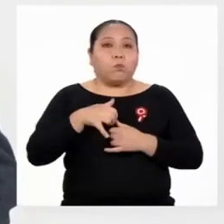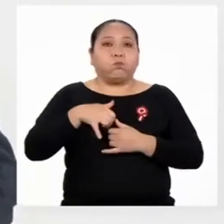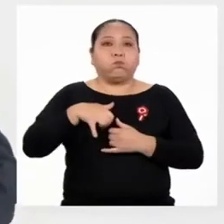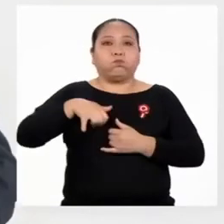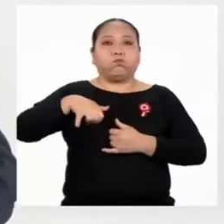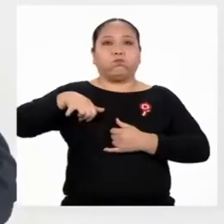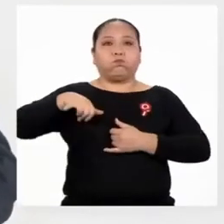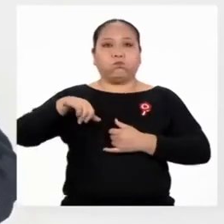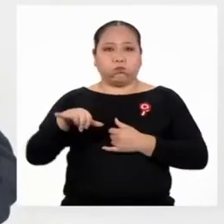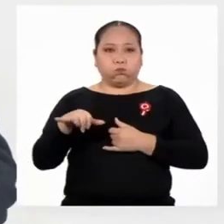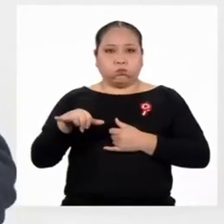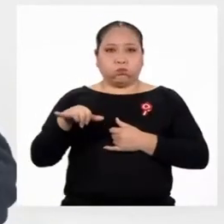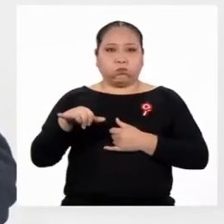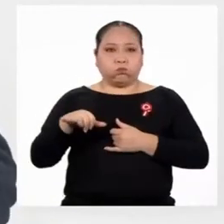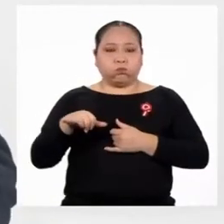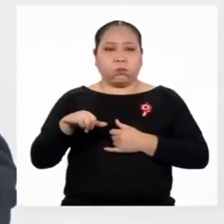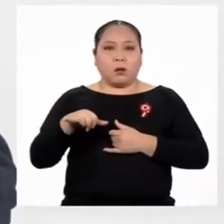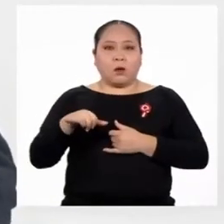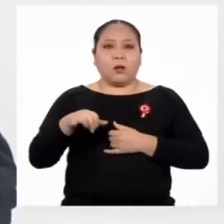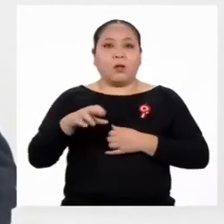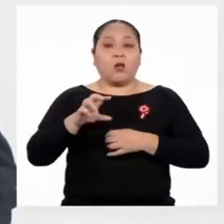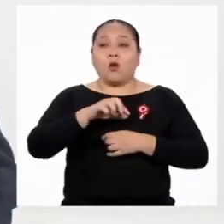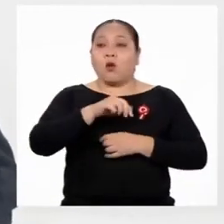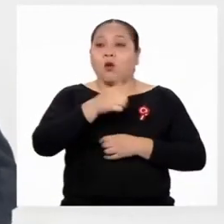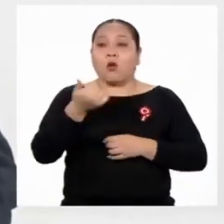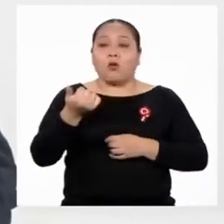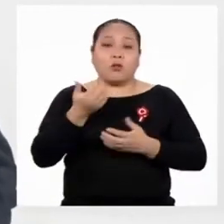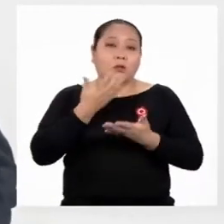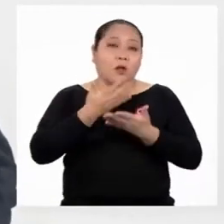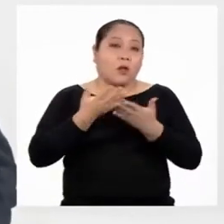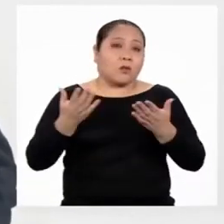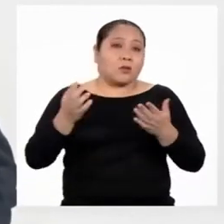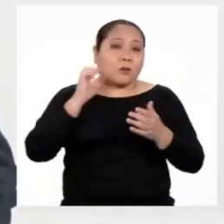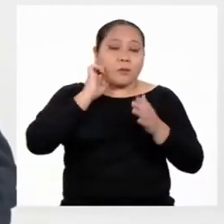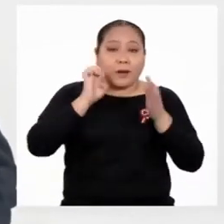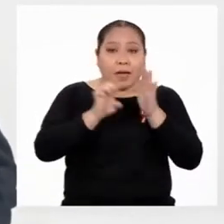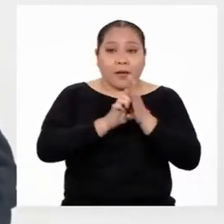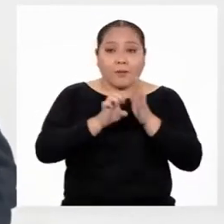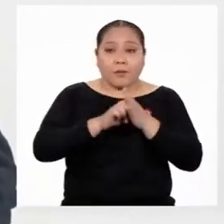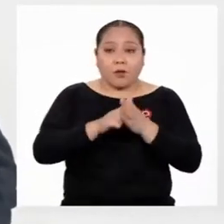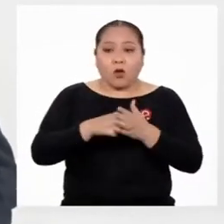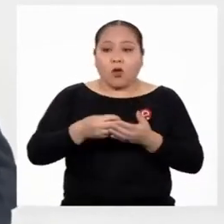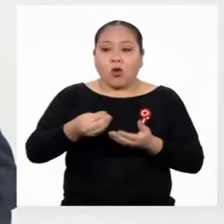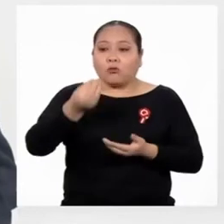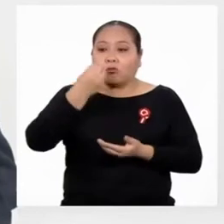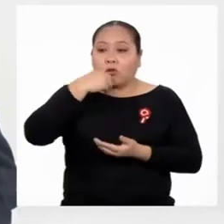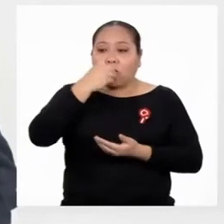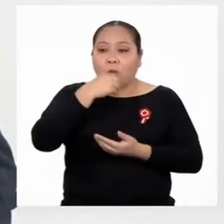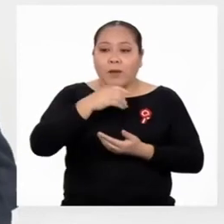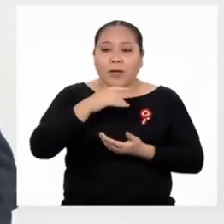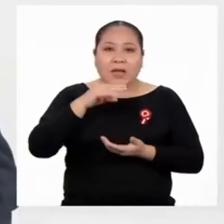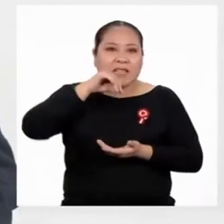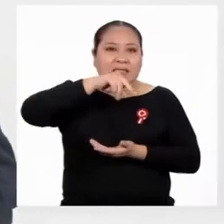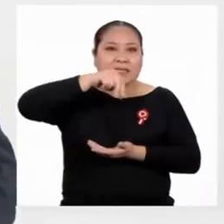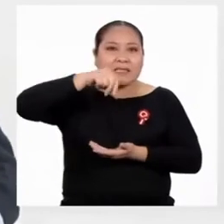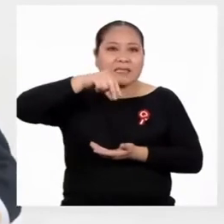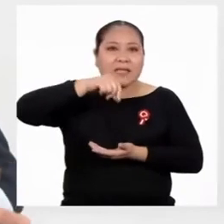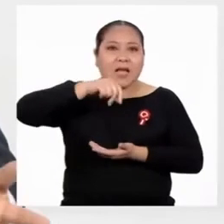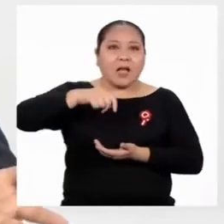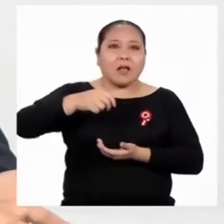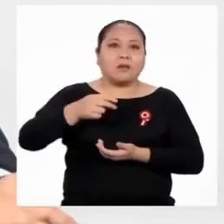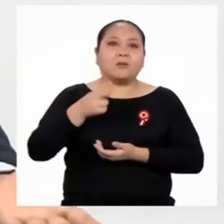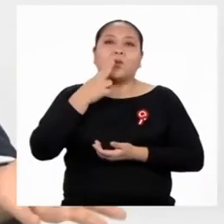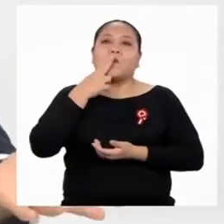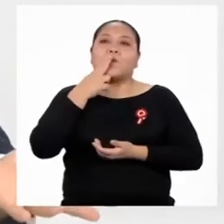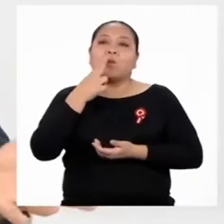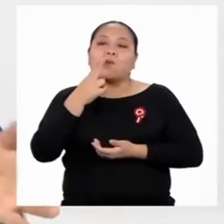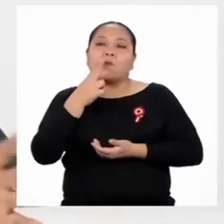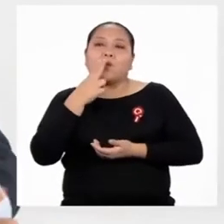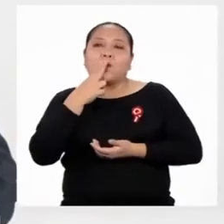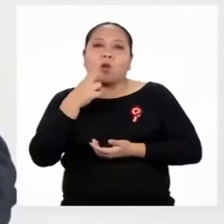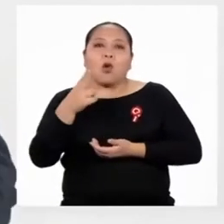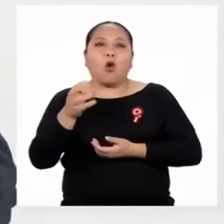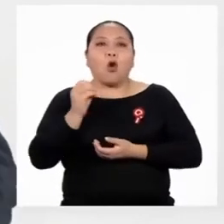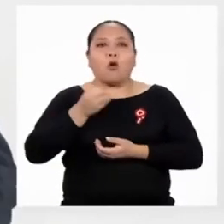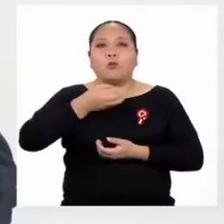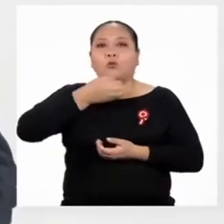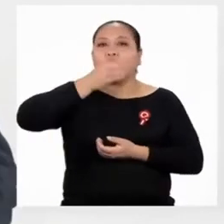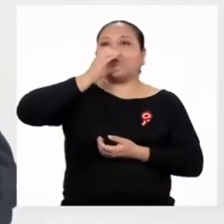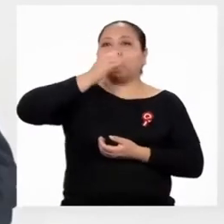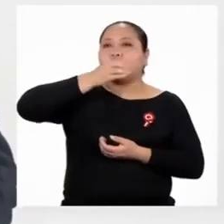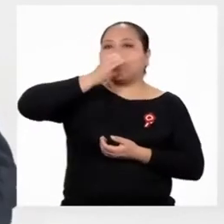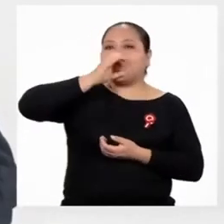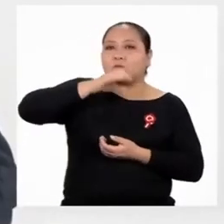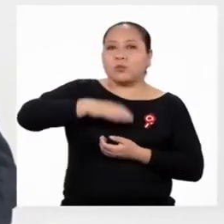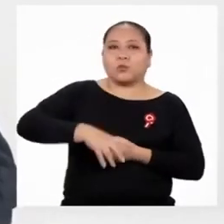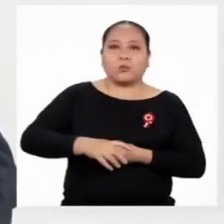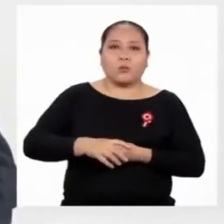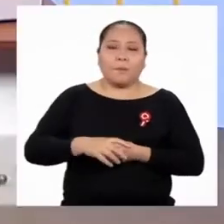obesidad, que al juntarse con otros factores como consumir mucha sal, alcohol o cigarrillos, puede traer problemas muy graves, como